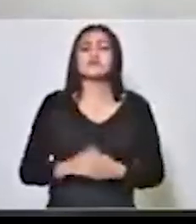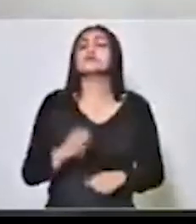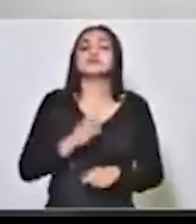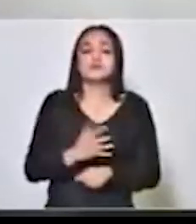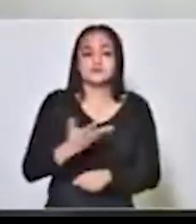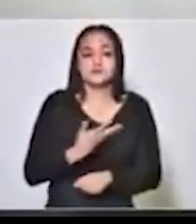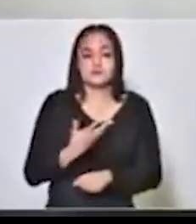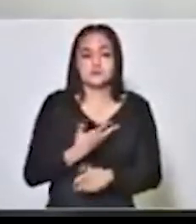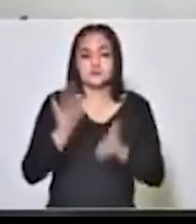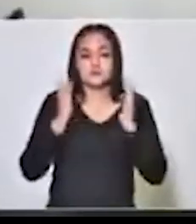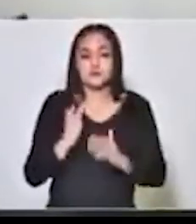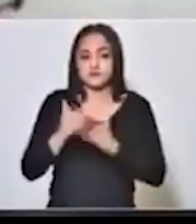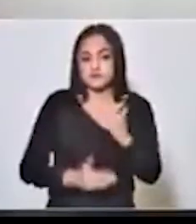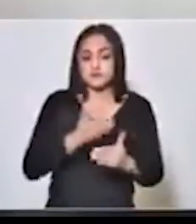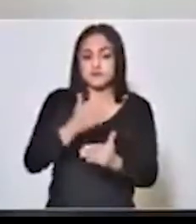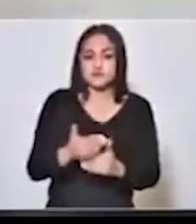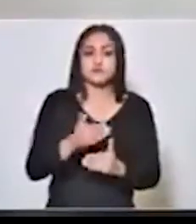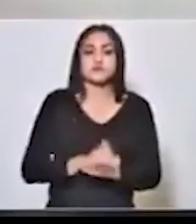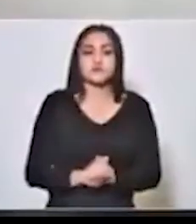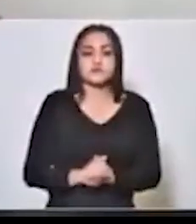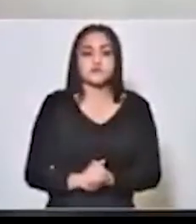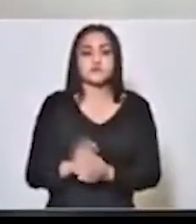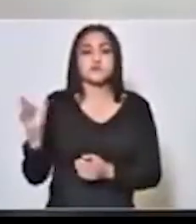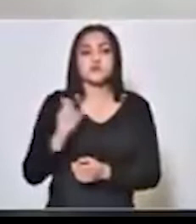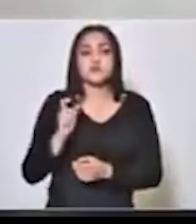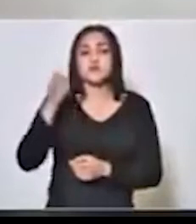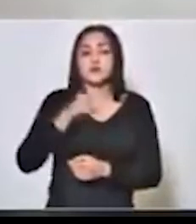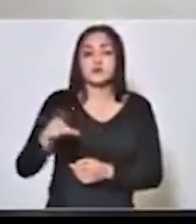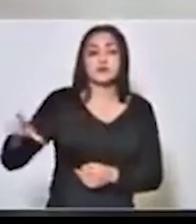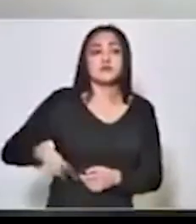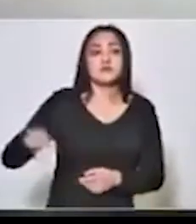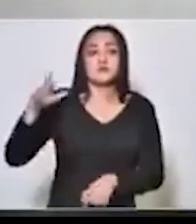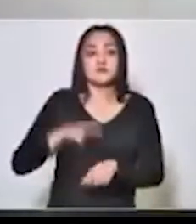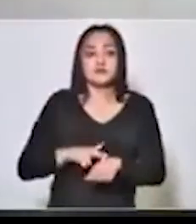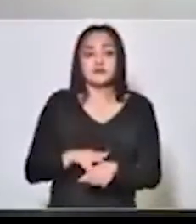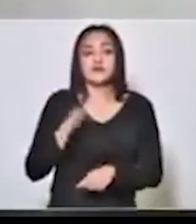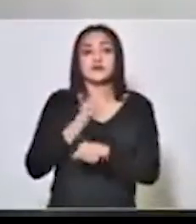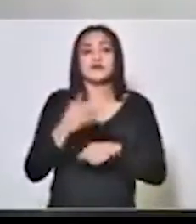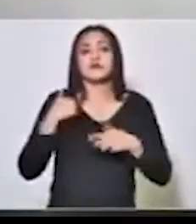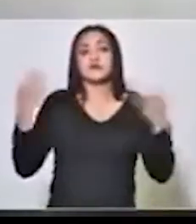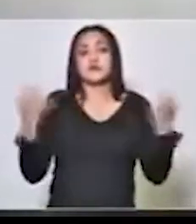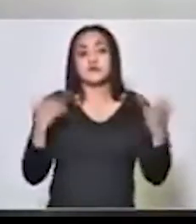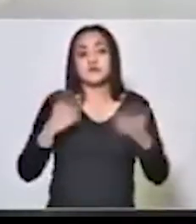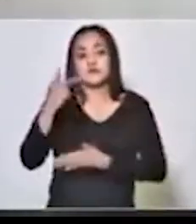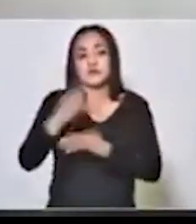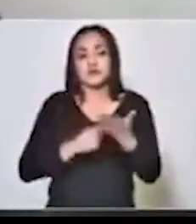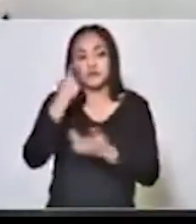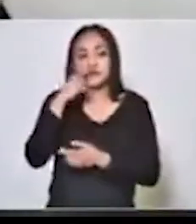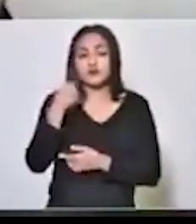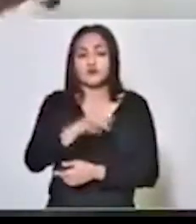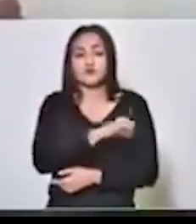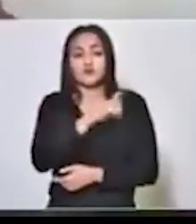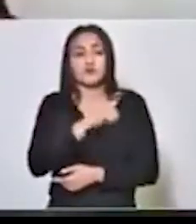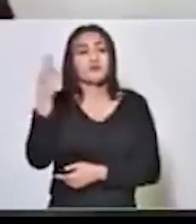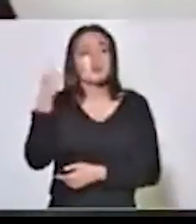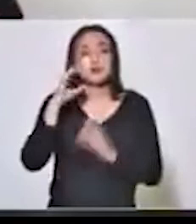Llevamos un paso adelante desde que nos instruyó el gobernador a hacer el programa Por tu Salud,